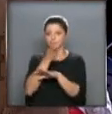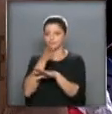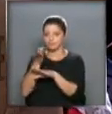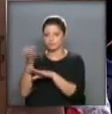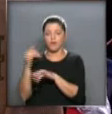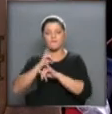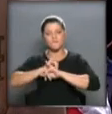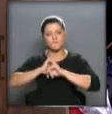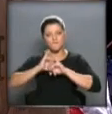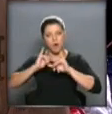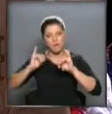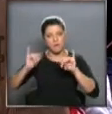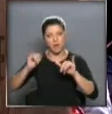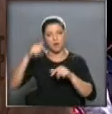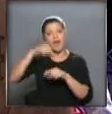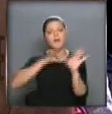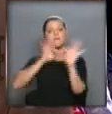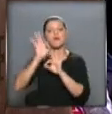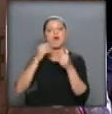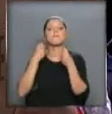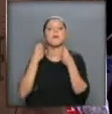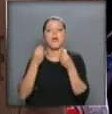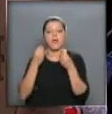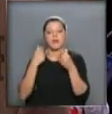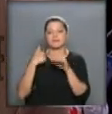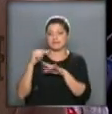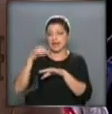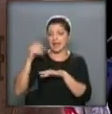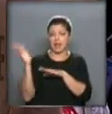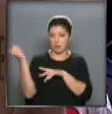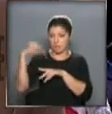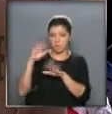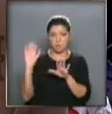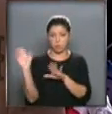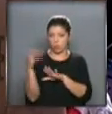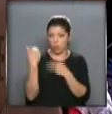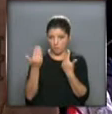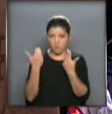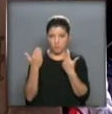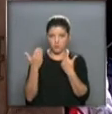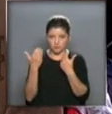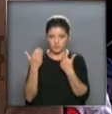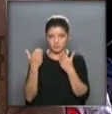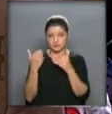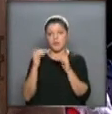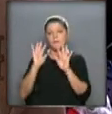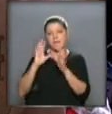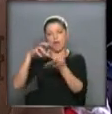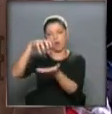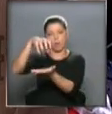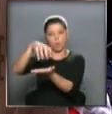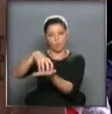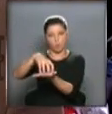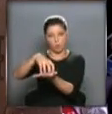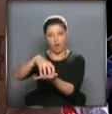y damos a conocer qué es el programa. Es abierto para toda la comunidad. Obviamente tiene que tener una sede, que es